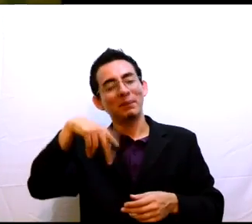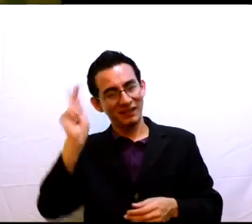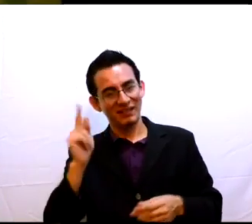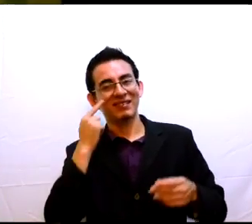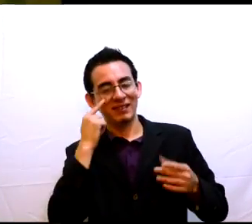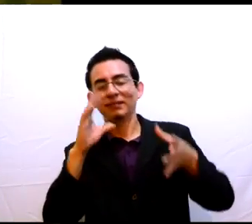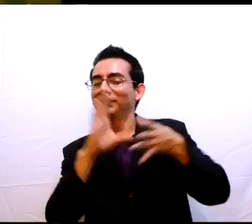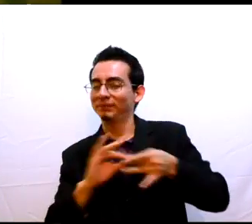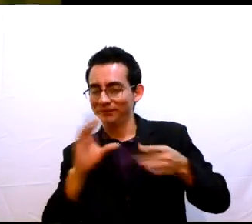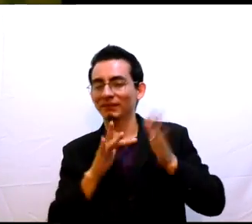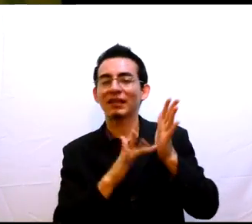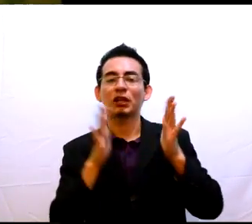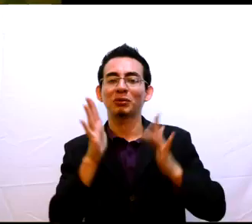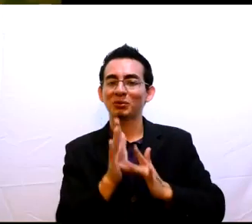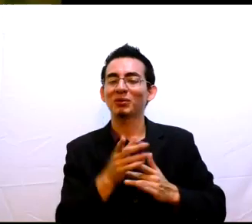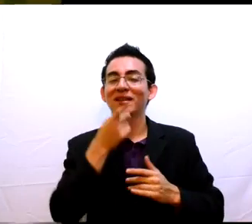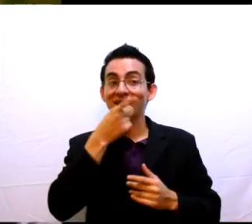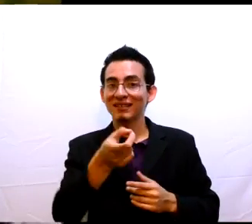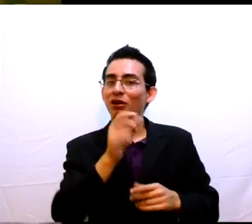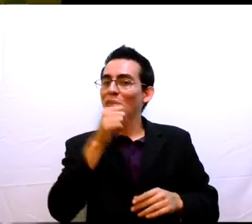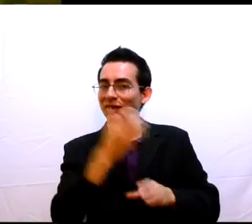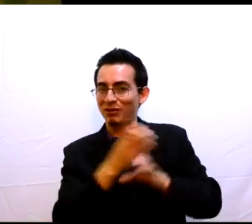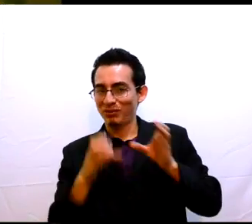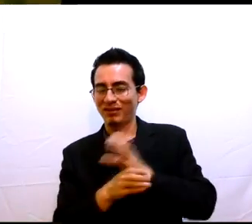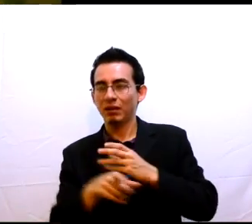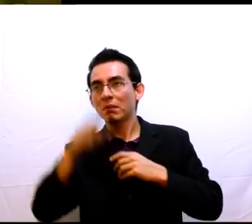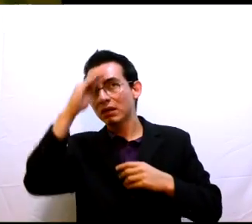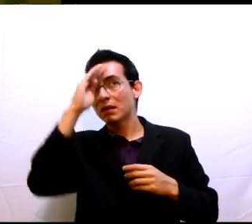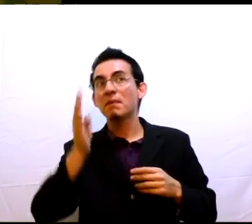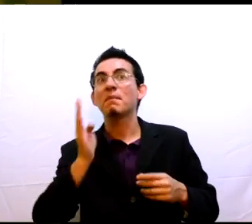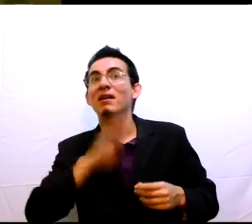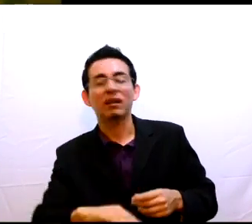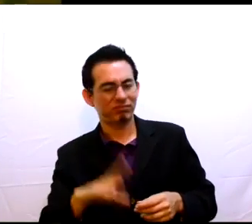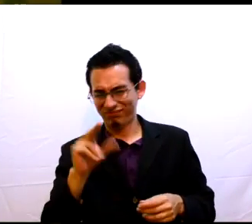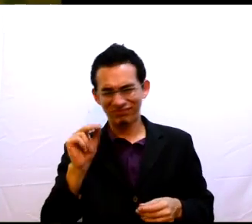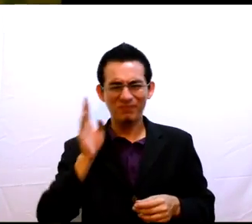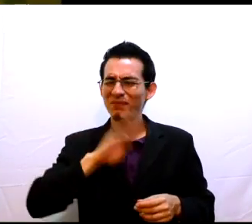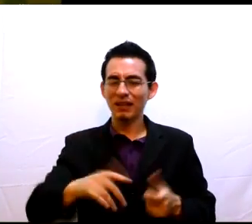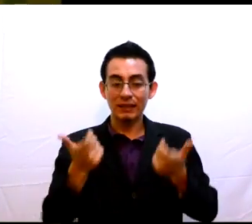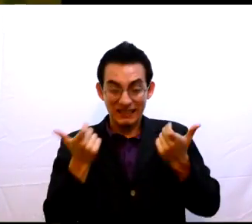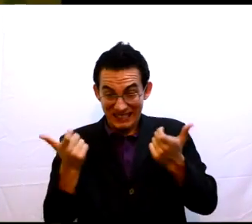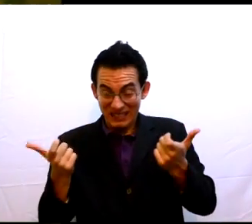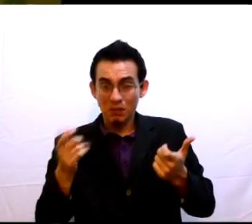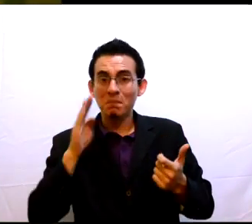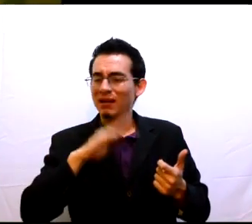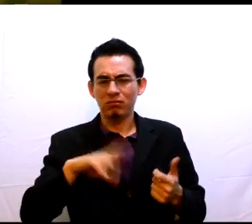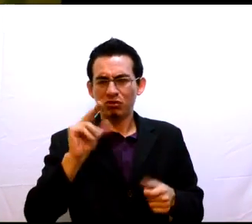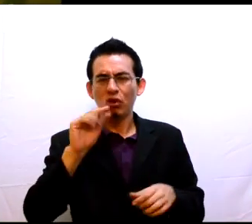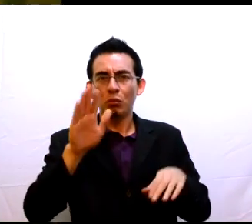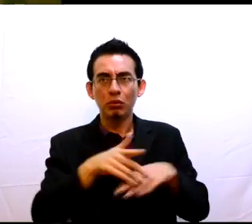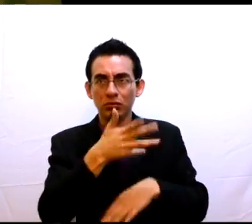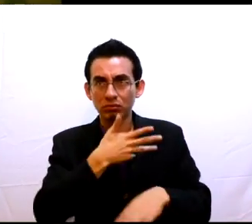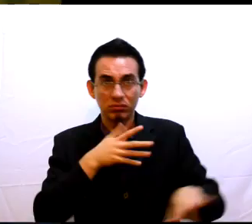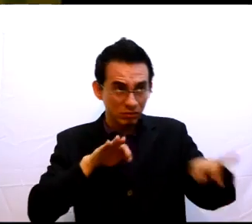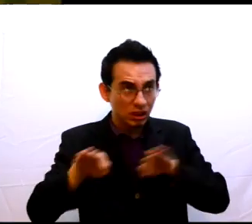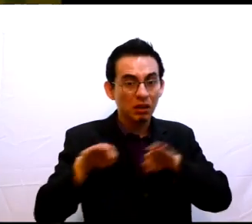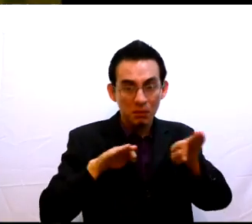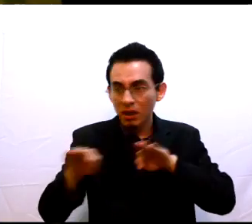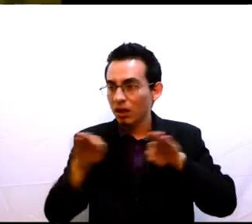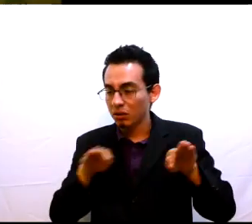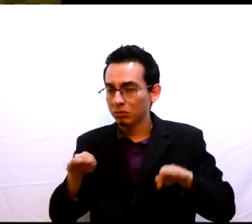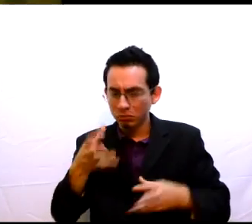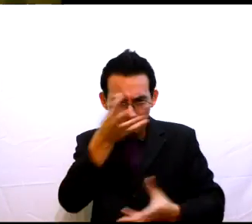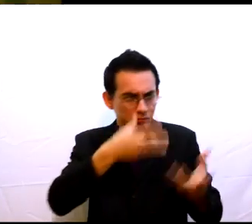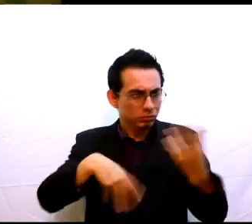porque es lo que el señor no no no él no condena eso porque se trabaja bueno se produce